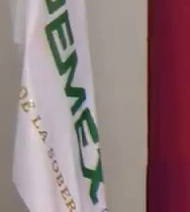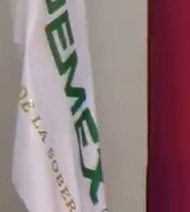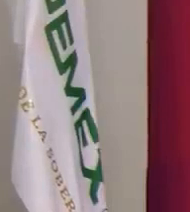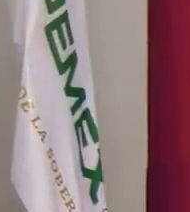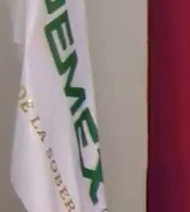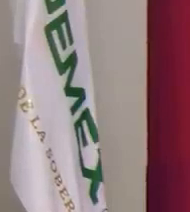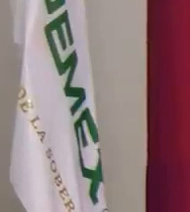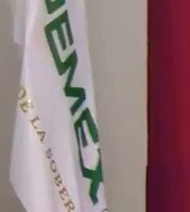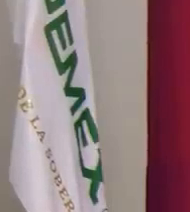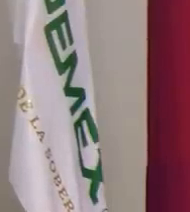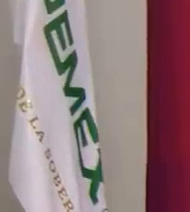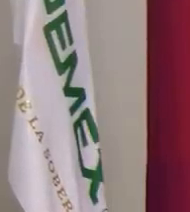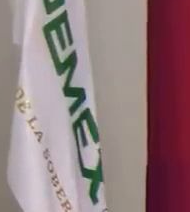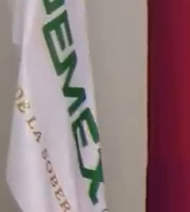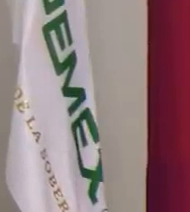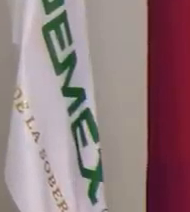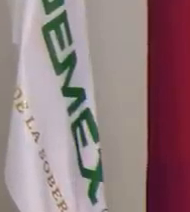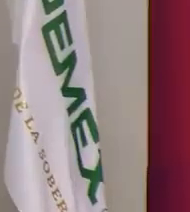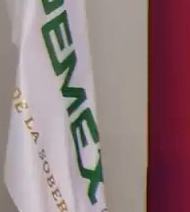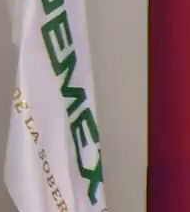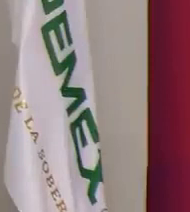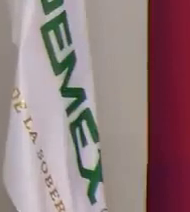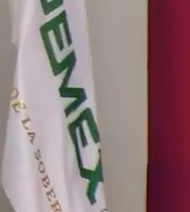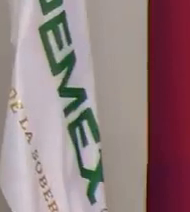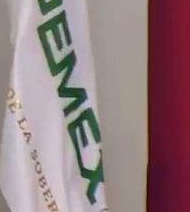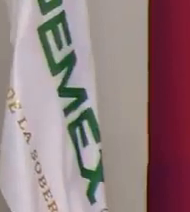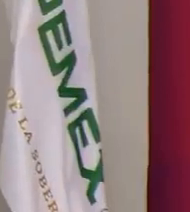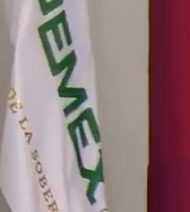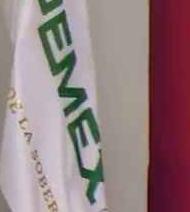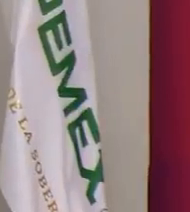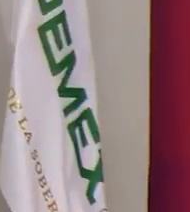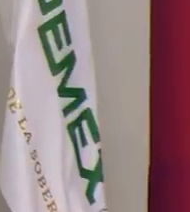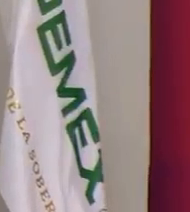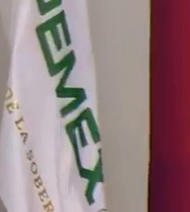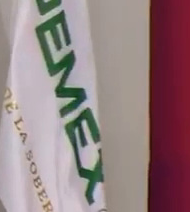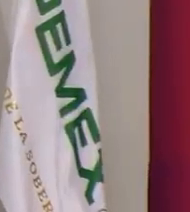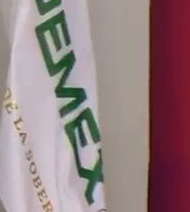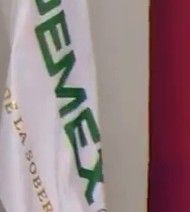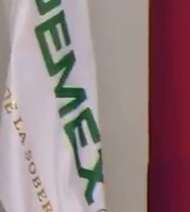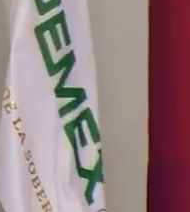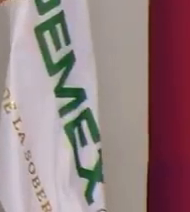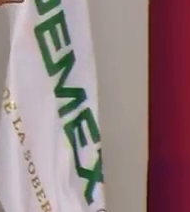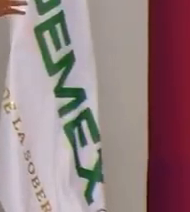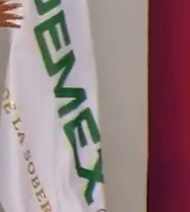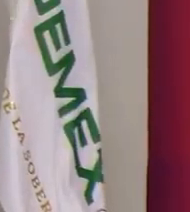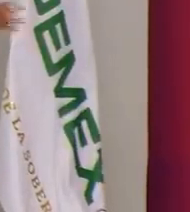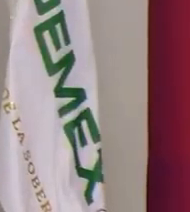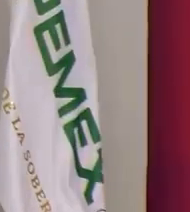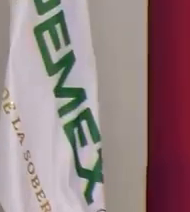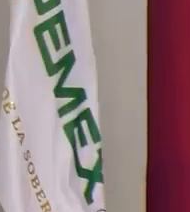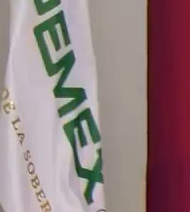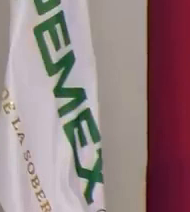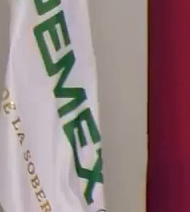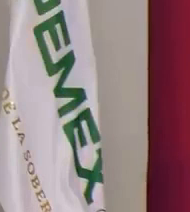Y algún día inviertan como ofrecieron y que extraigan petróleo, porque hasta ahora no ha